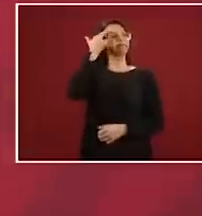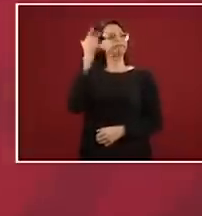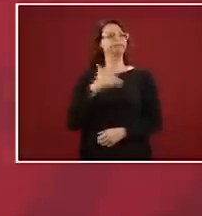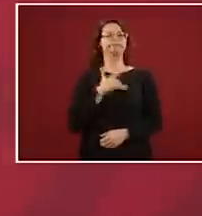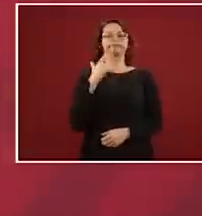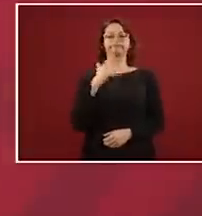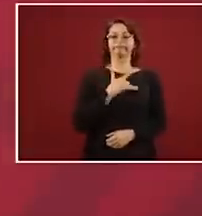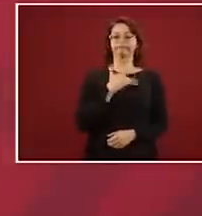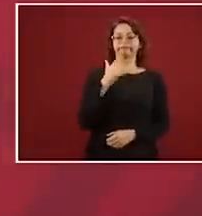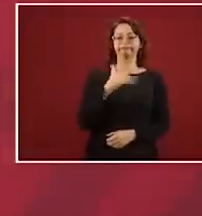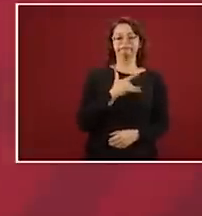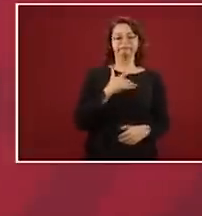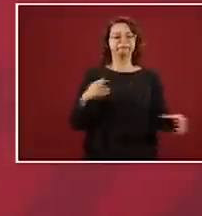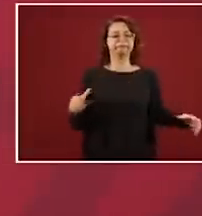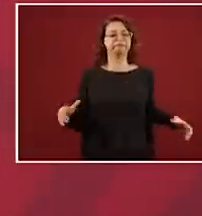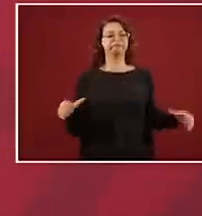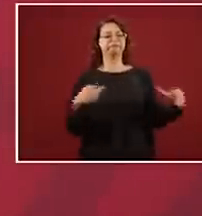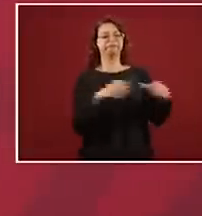era como una monarquía